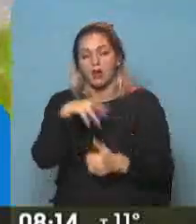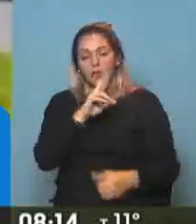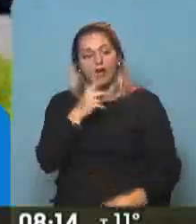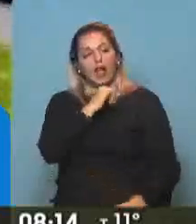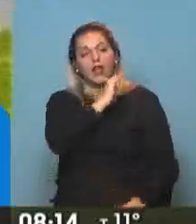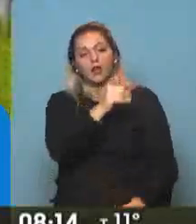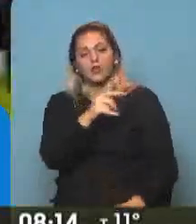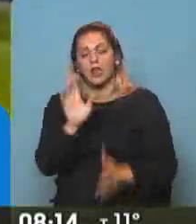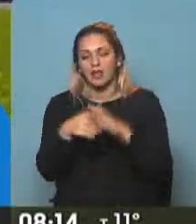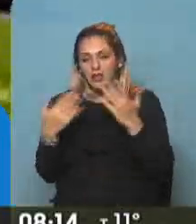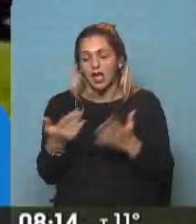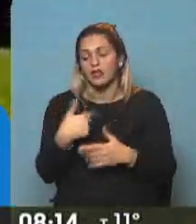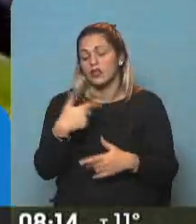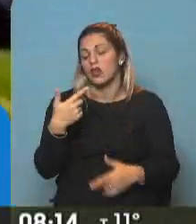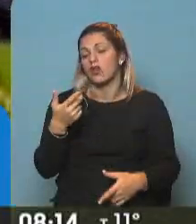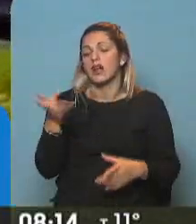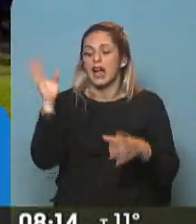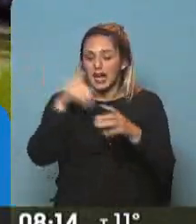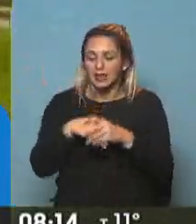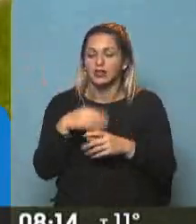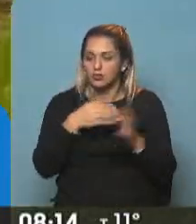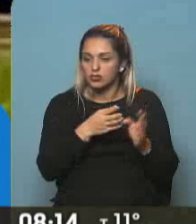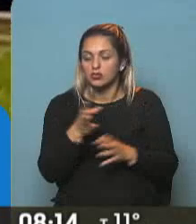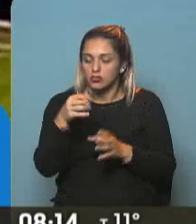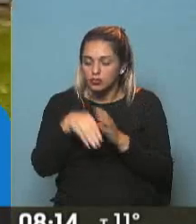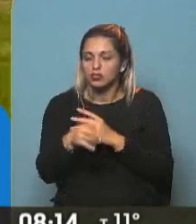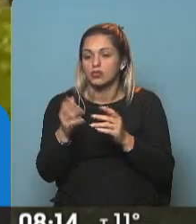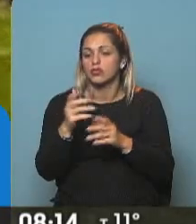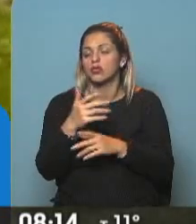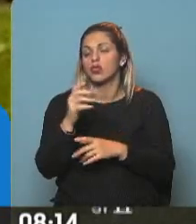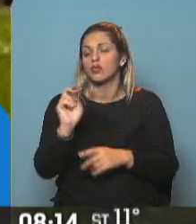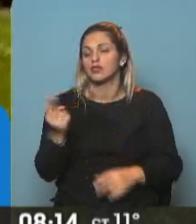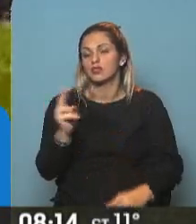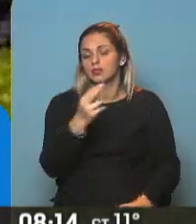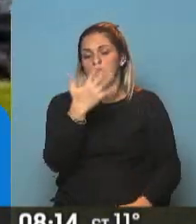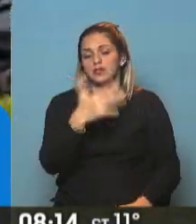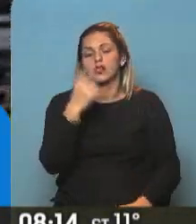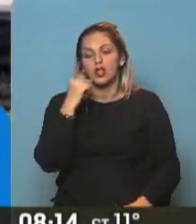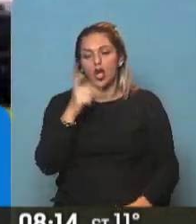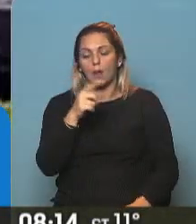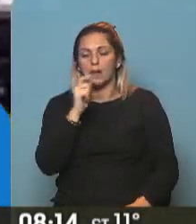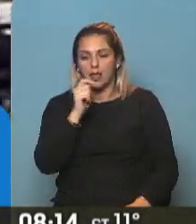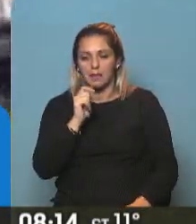el diario, finalmente entró a la redacción y mató a 5 hombres de prensa allí en Maryland.